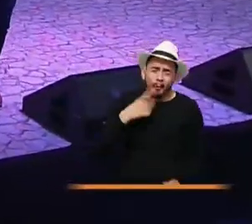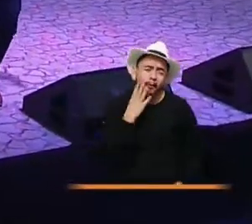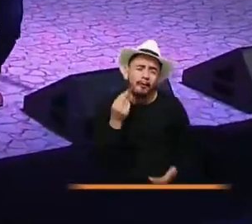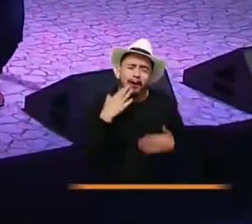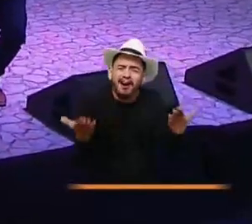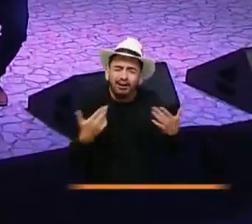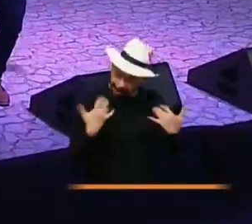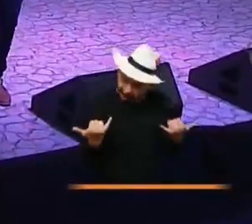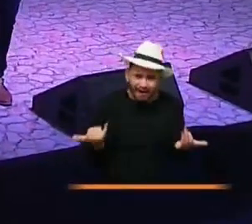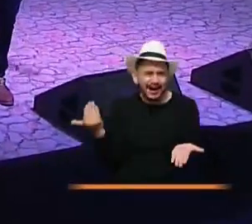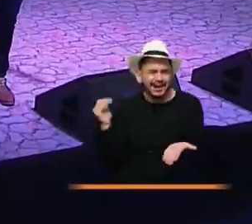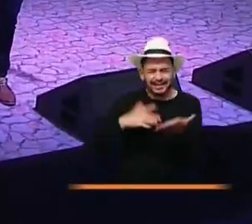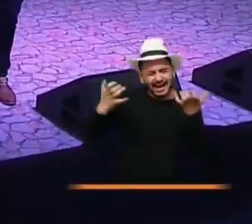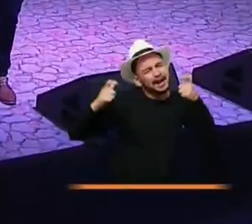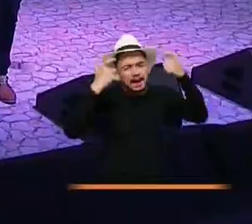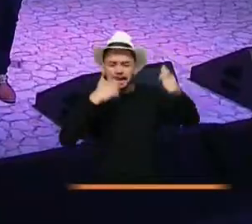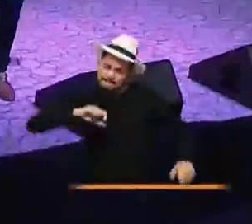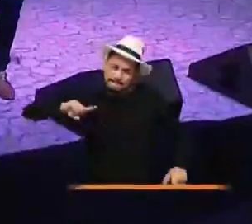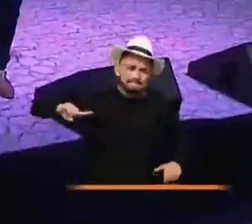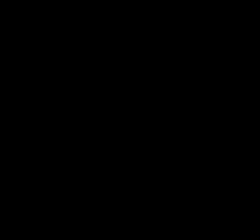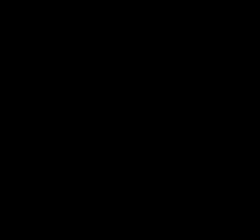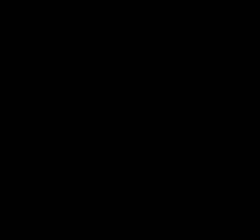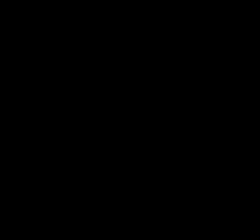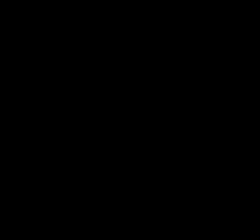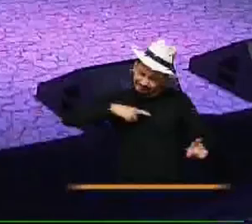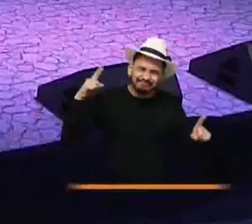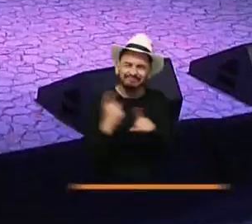rey en la feria del flores